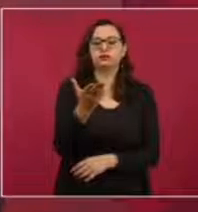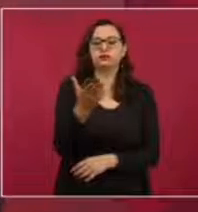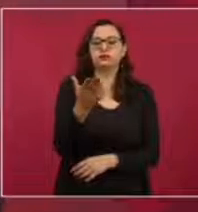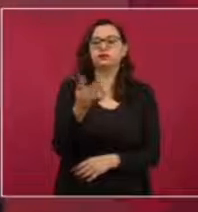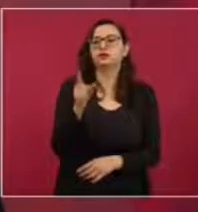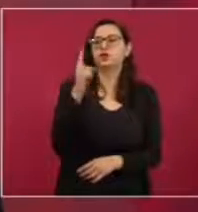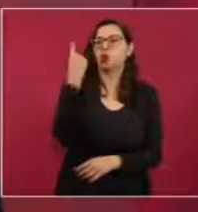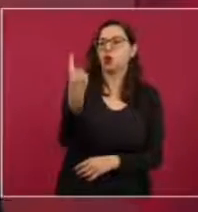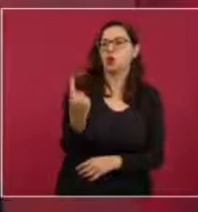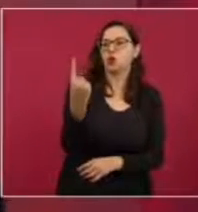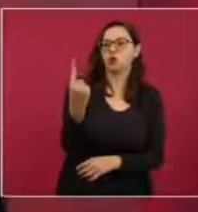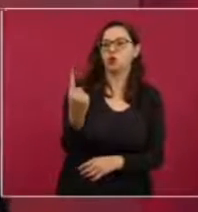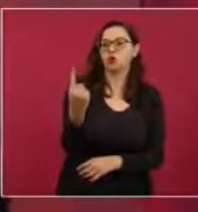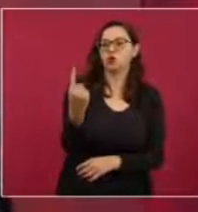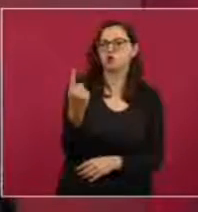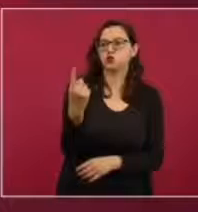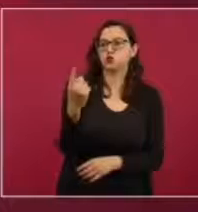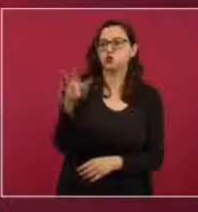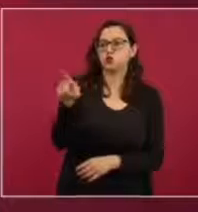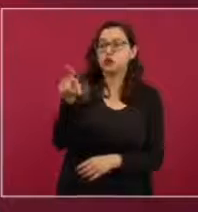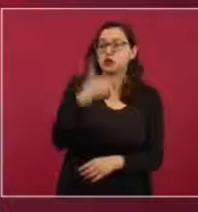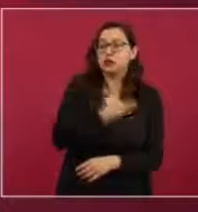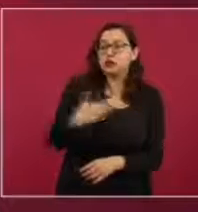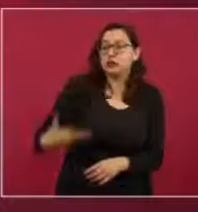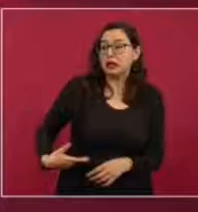no se les arrodilla